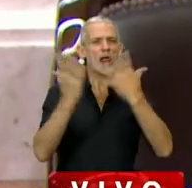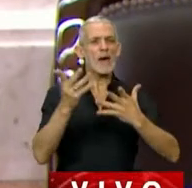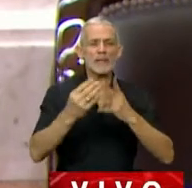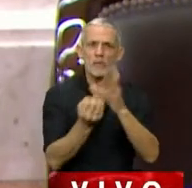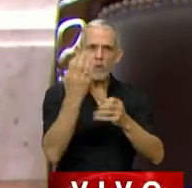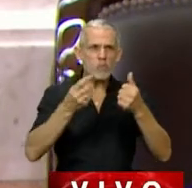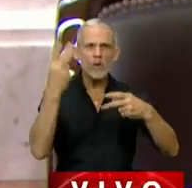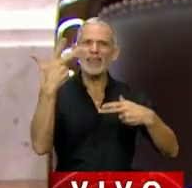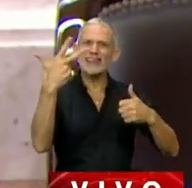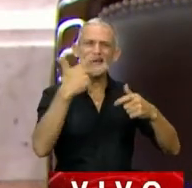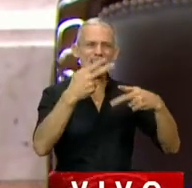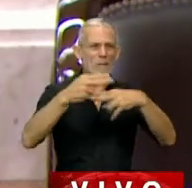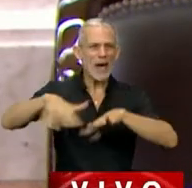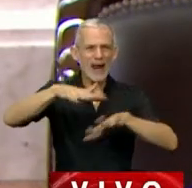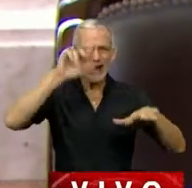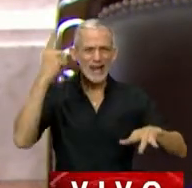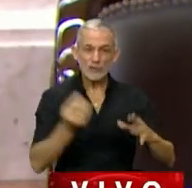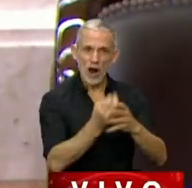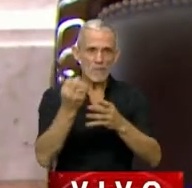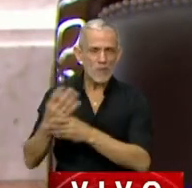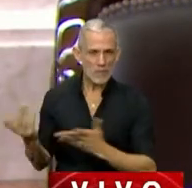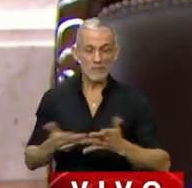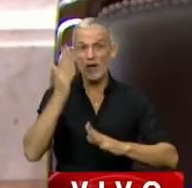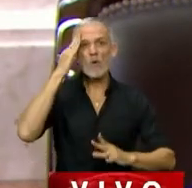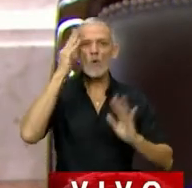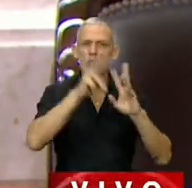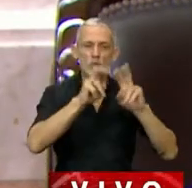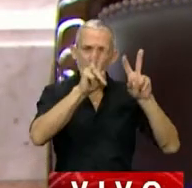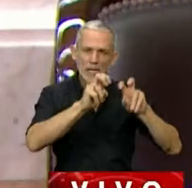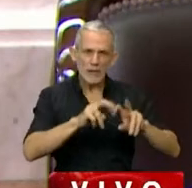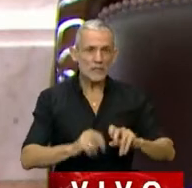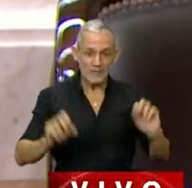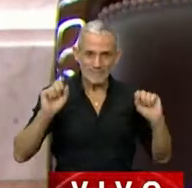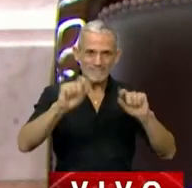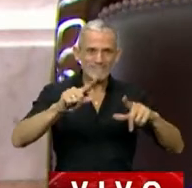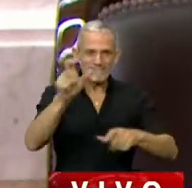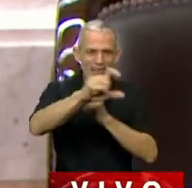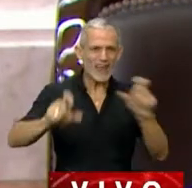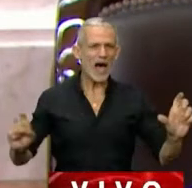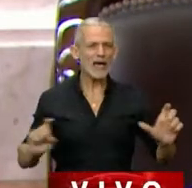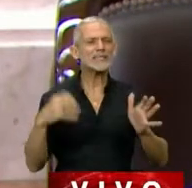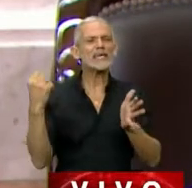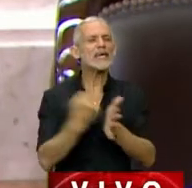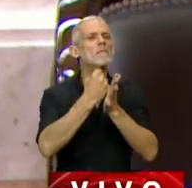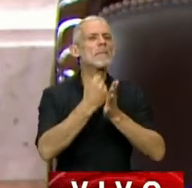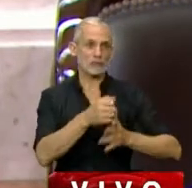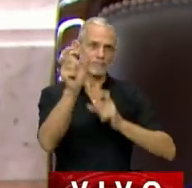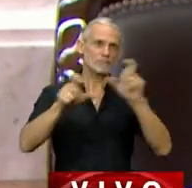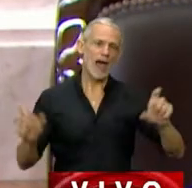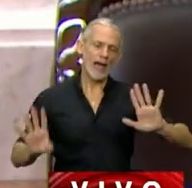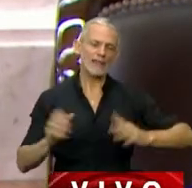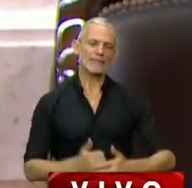crean tres parques nacionales y una agenda a la cultura, todos temas de la gente, todos temas que tienen impacto en la